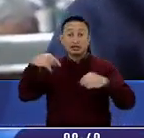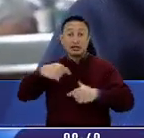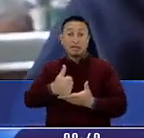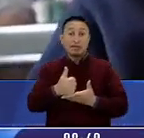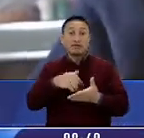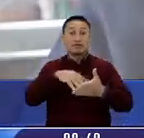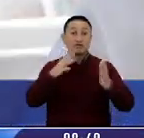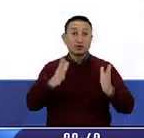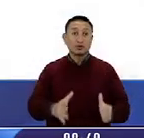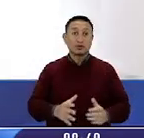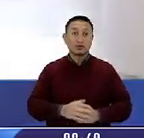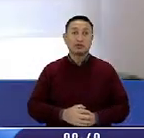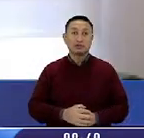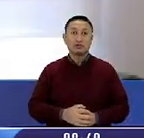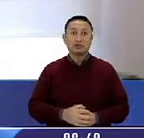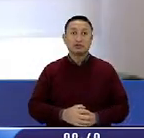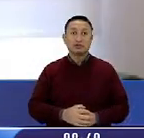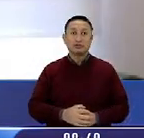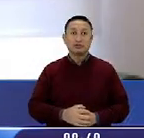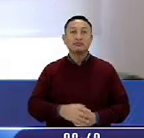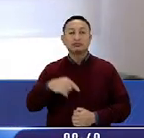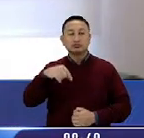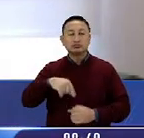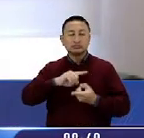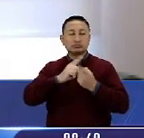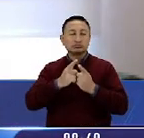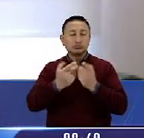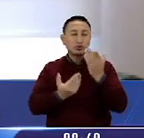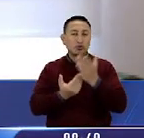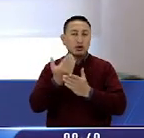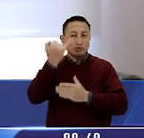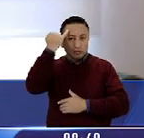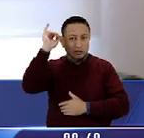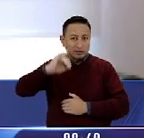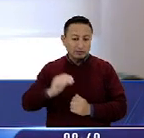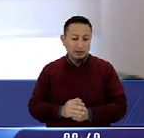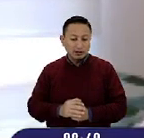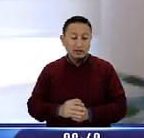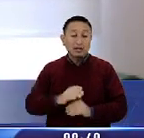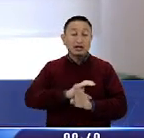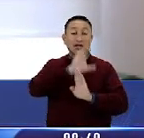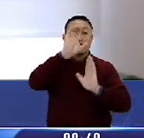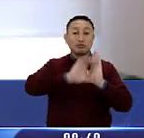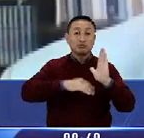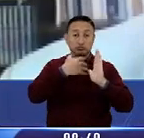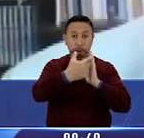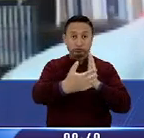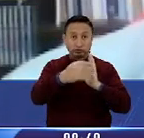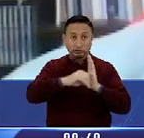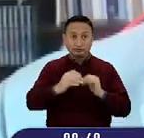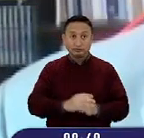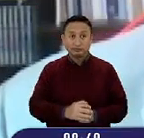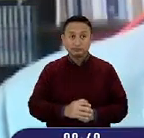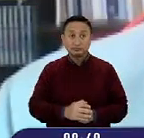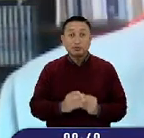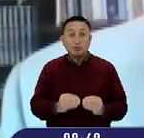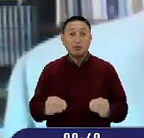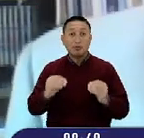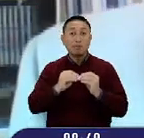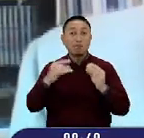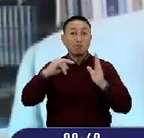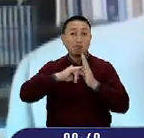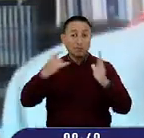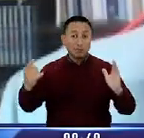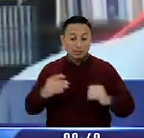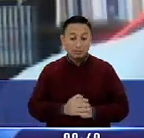los estudiantes. Hay que hacer cambios innovadores en el currículum educativo. Las tecnologías